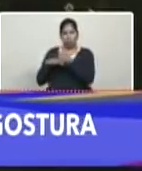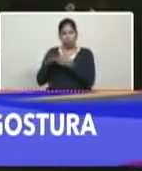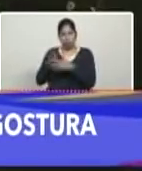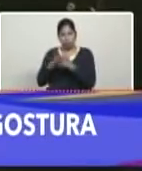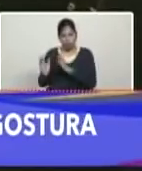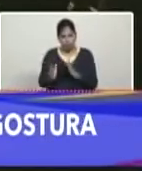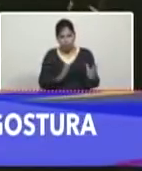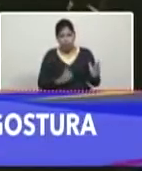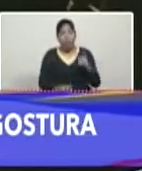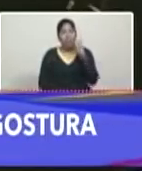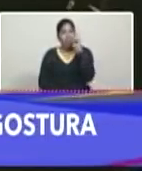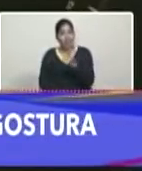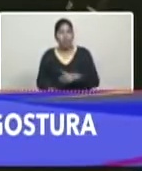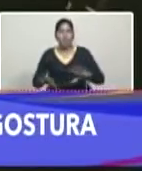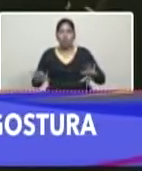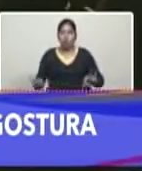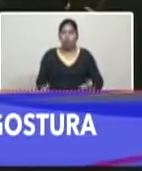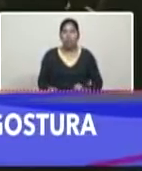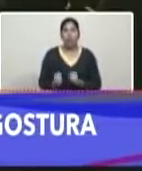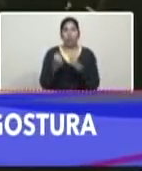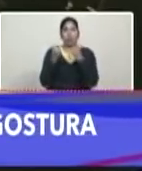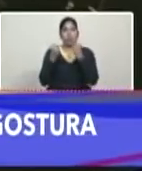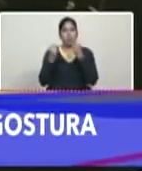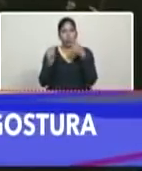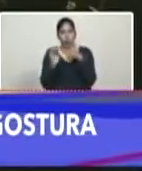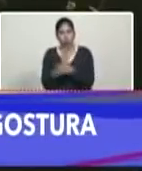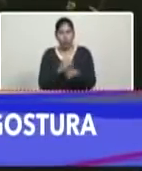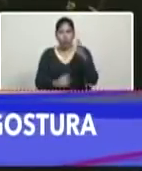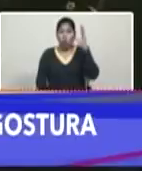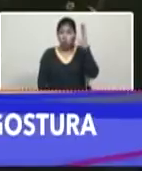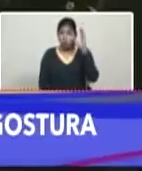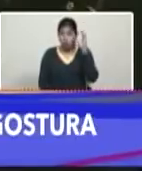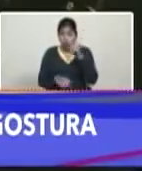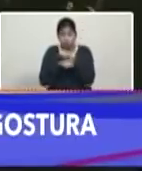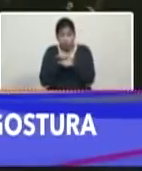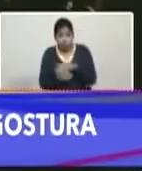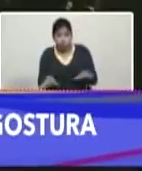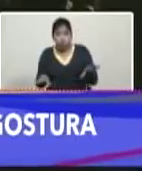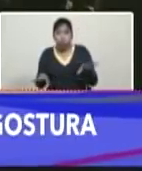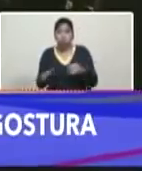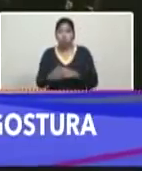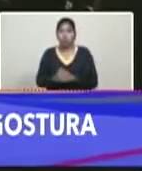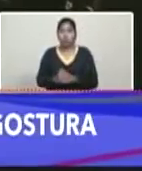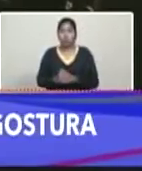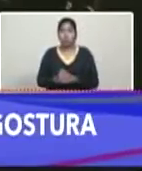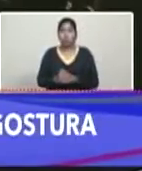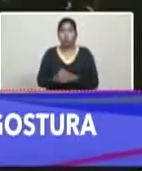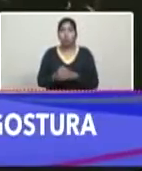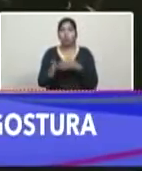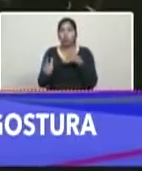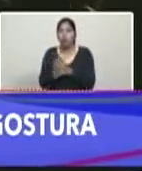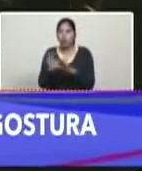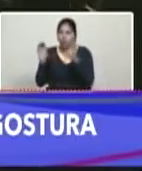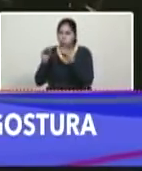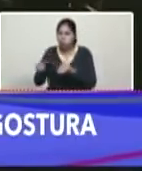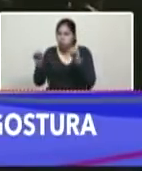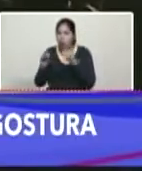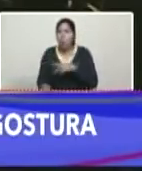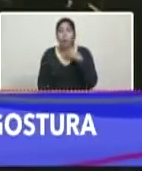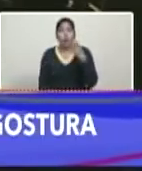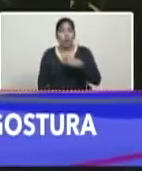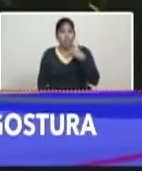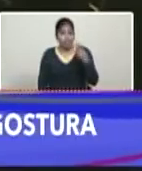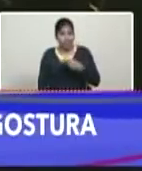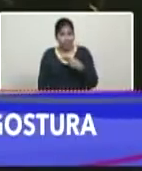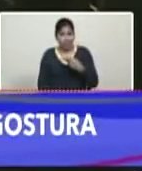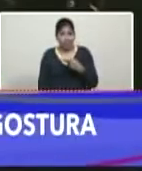Tenemos que fortalecer la movilización y la conciencia, la educación política, ideológica, la educación